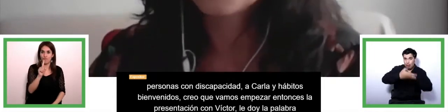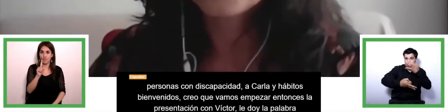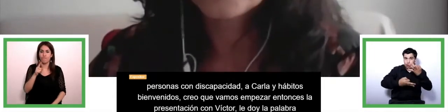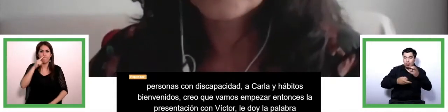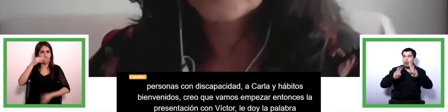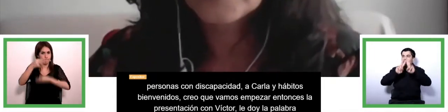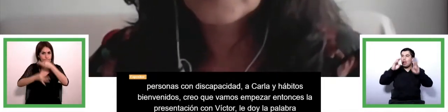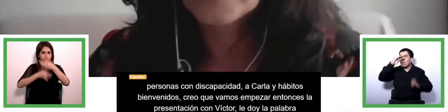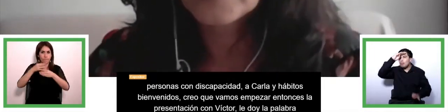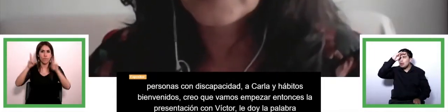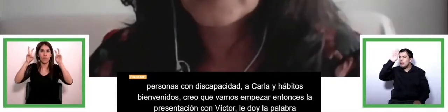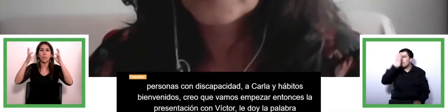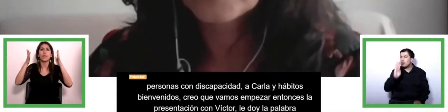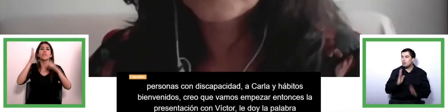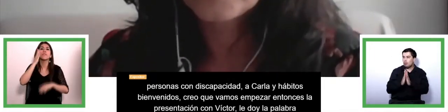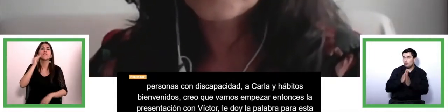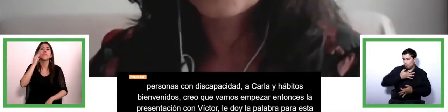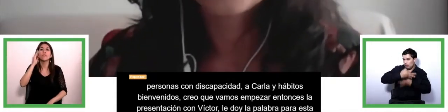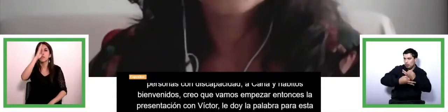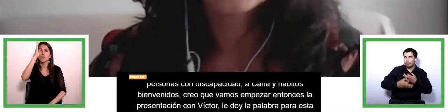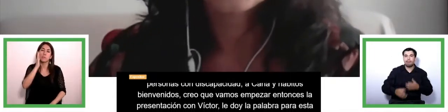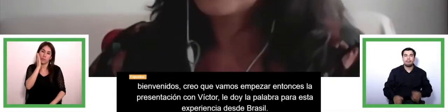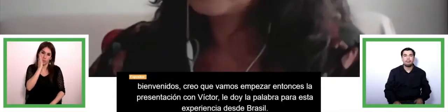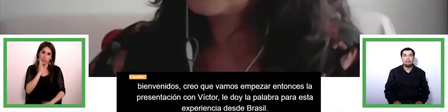esta experiencia desde Brasil.